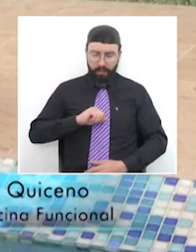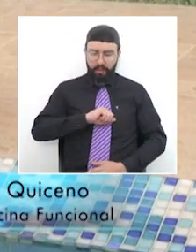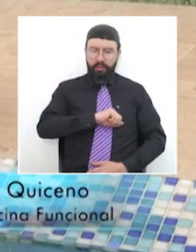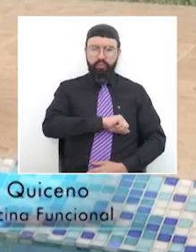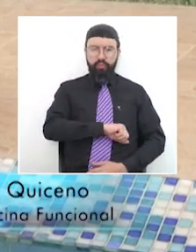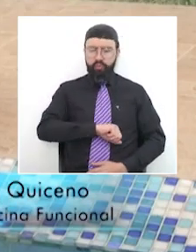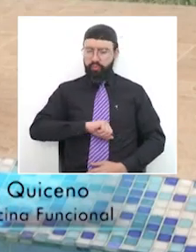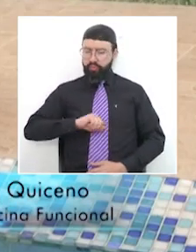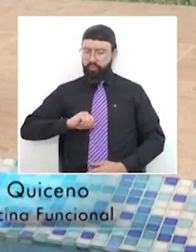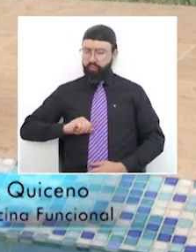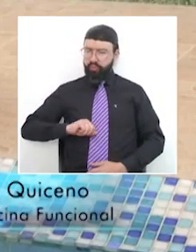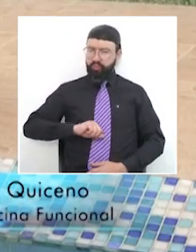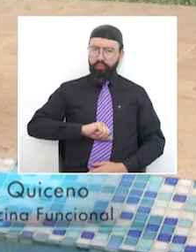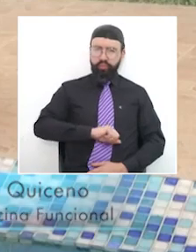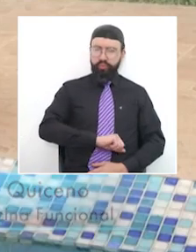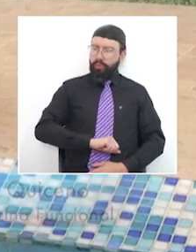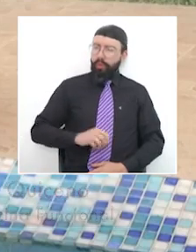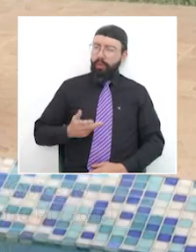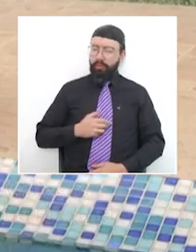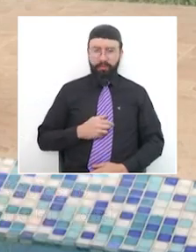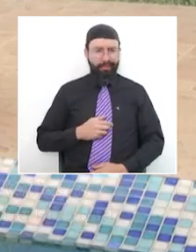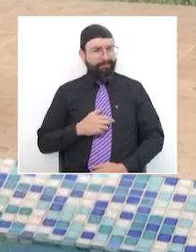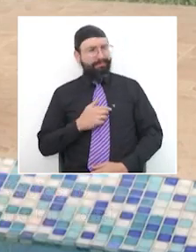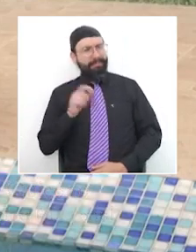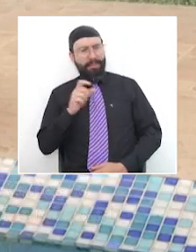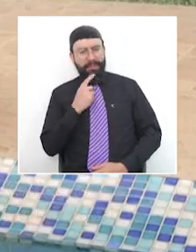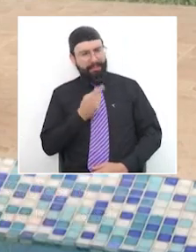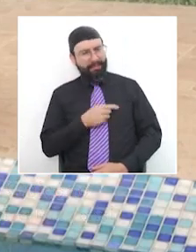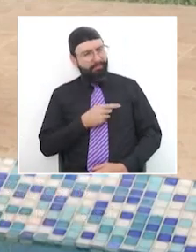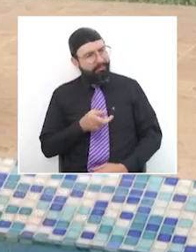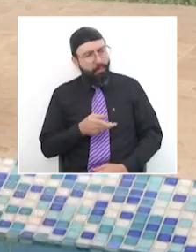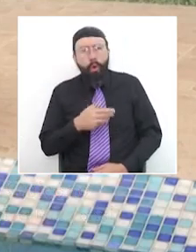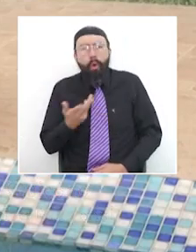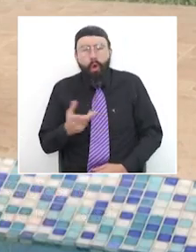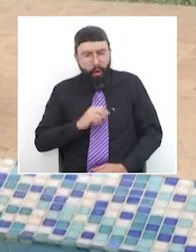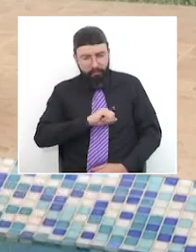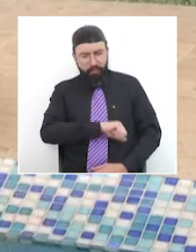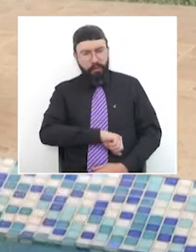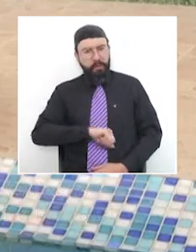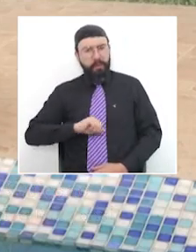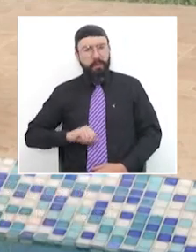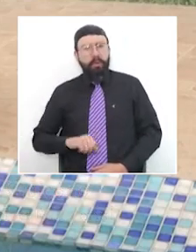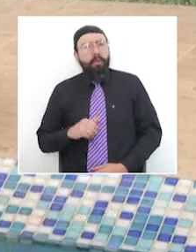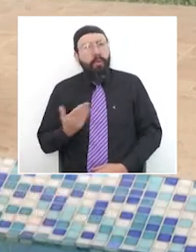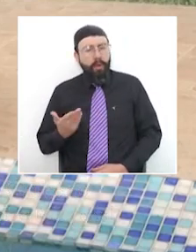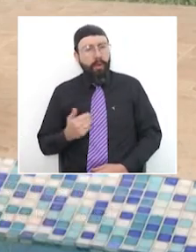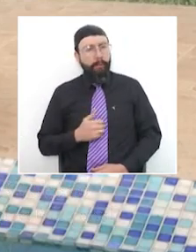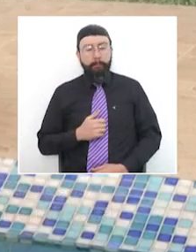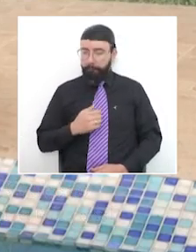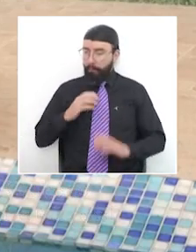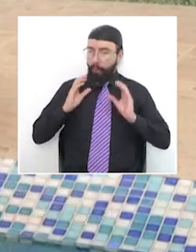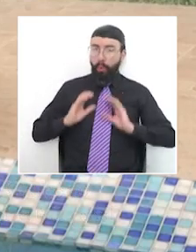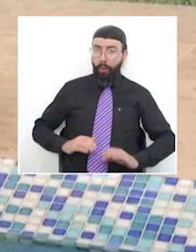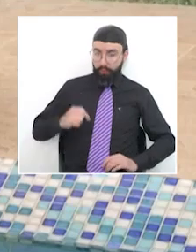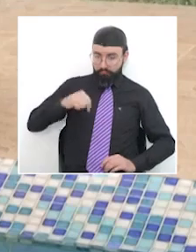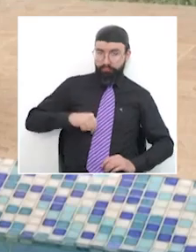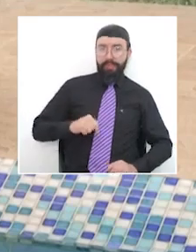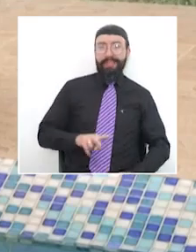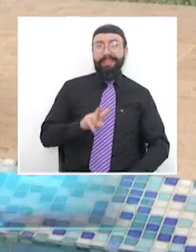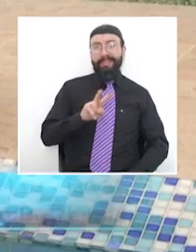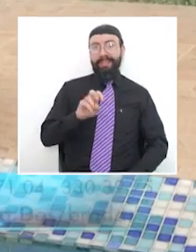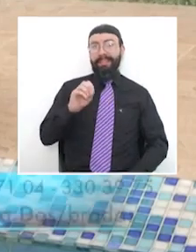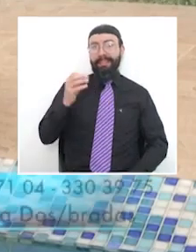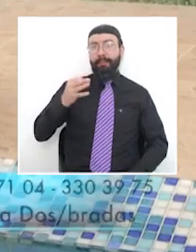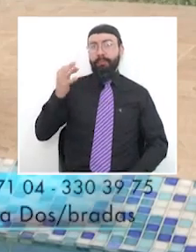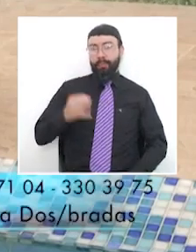ultrasonografía o la ecografía, que la gente pregunta, ¿y qué es o cómo actúa una ecografía, doctor Mauricio? Sí. Somos 70% agua, ¿no? Vamos a suponer